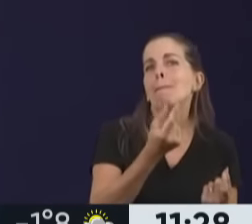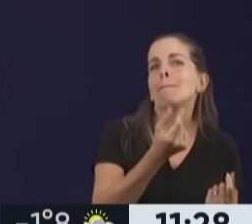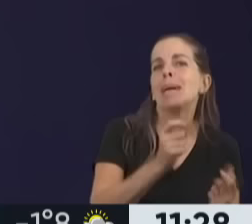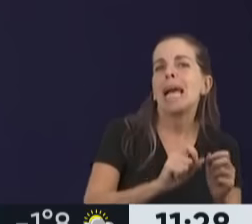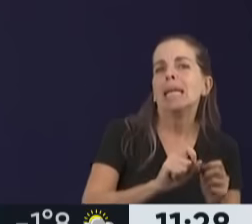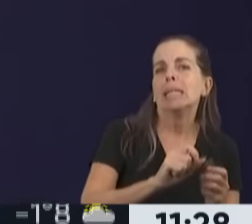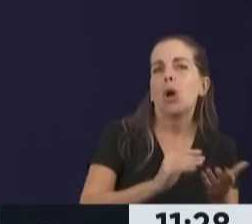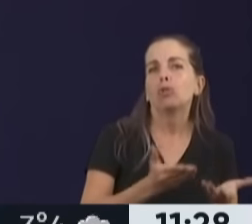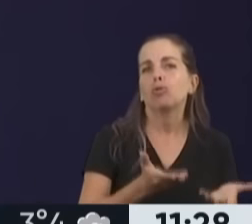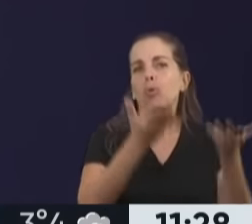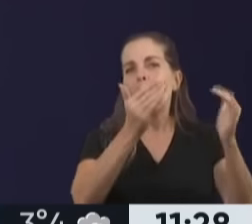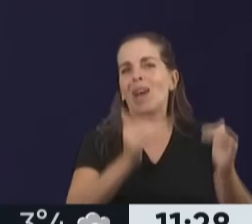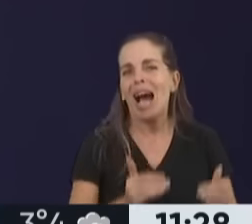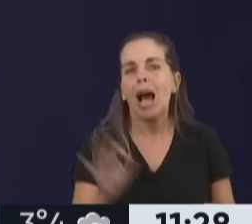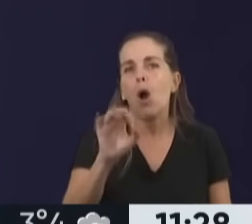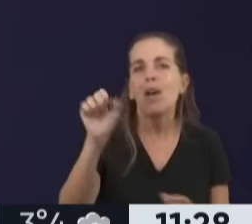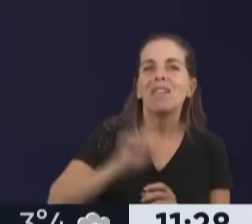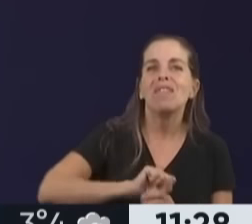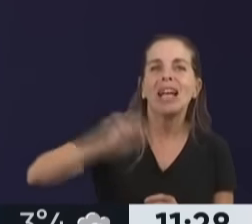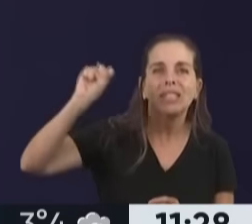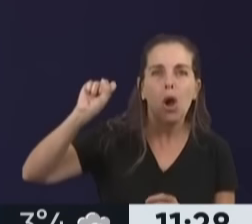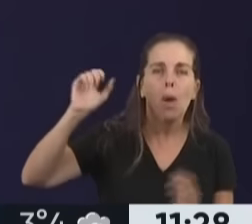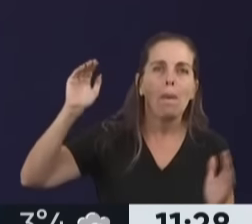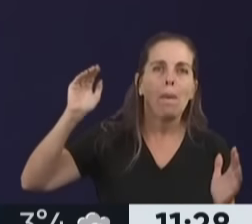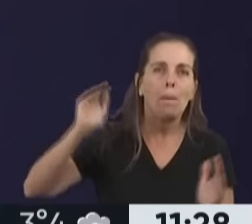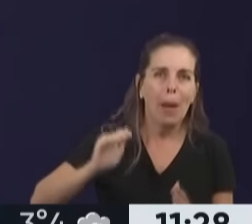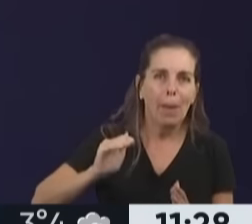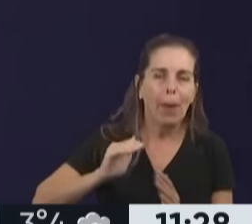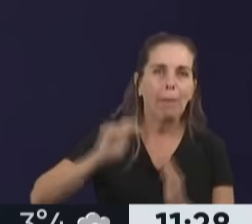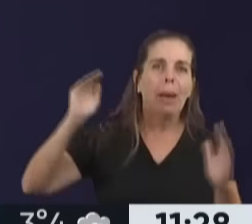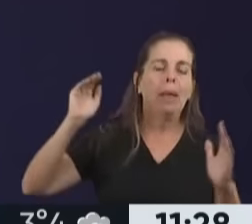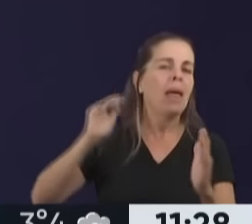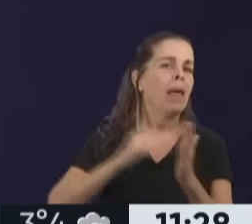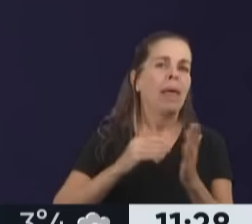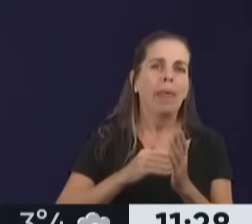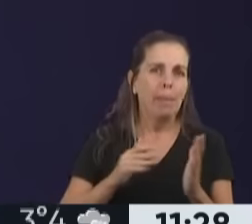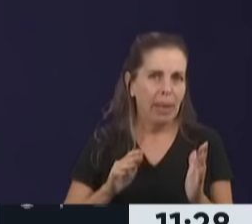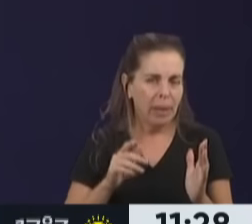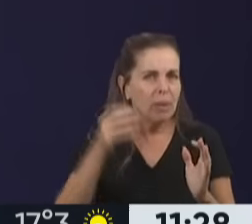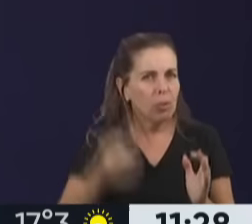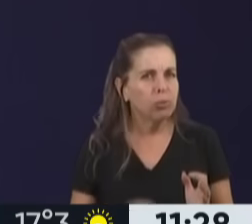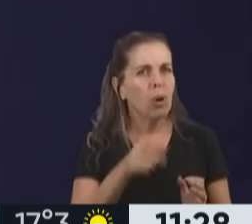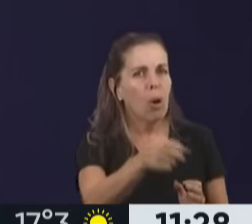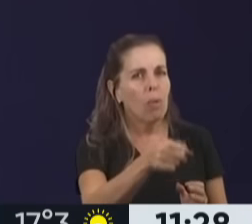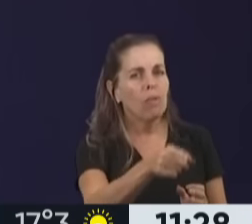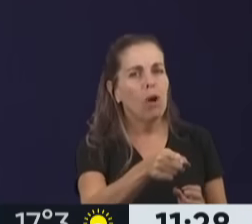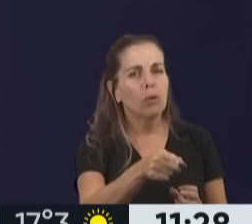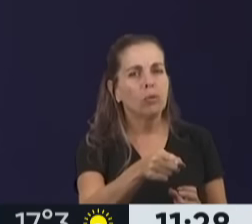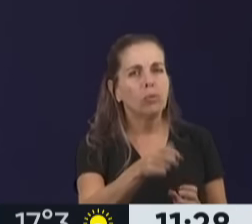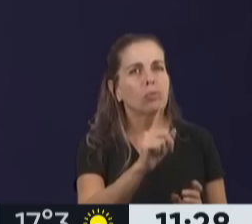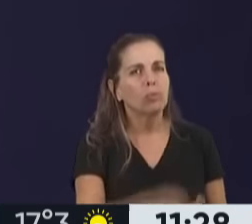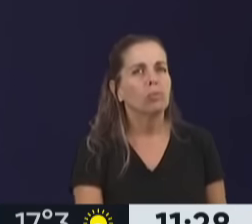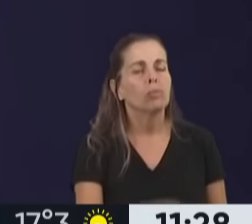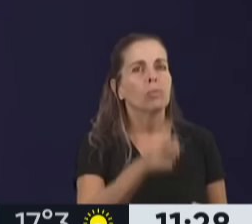deflacionarias o no de alguna semana en particular o de algún Bueno de hecho vos en la en